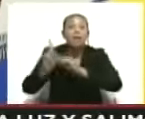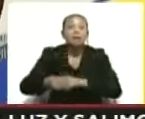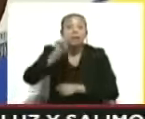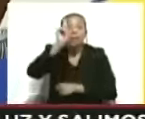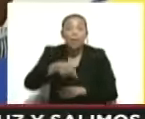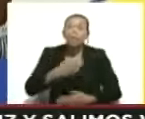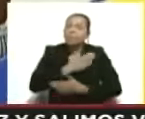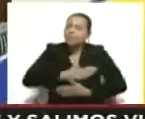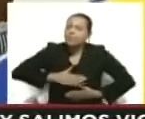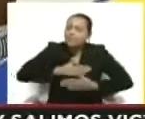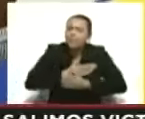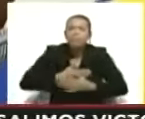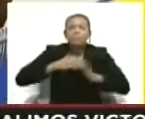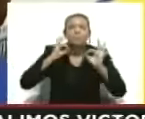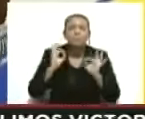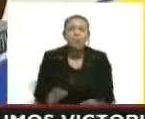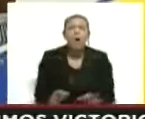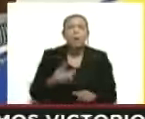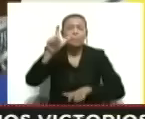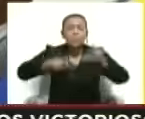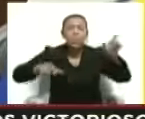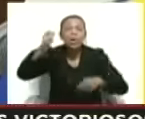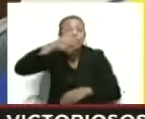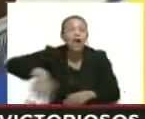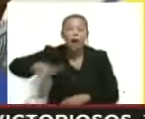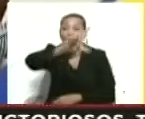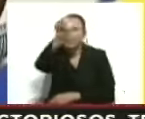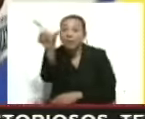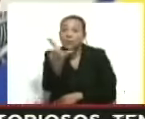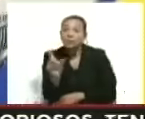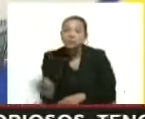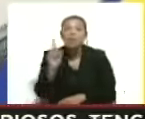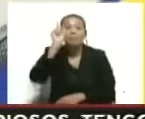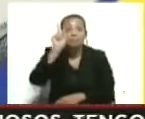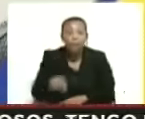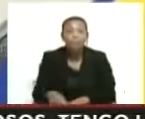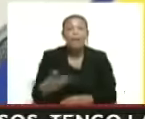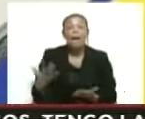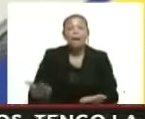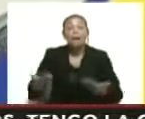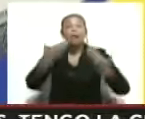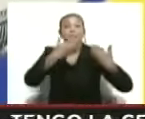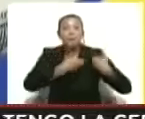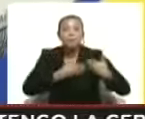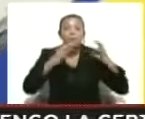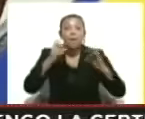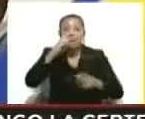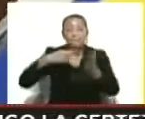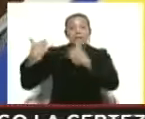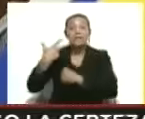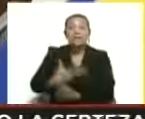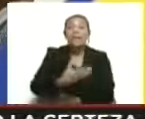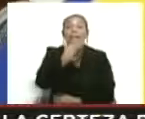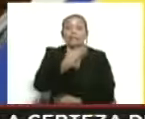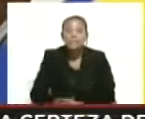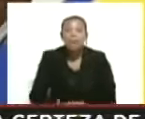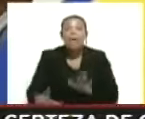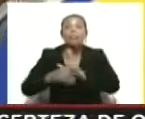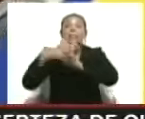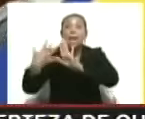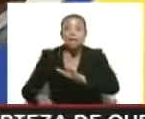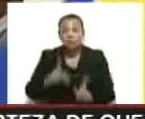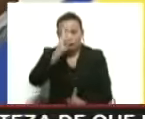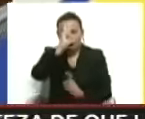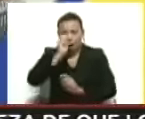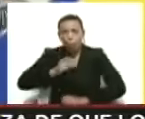a disfrutar el territorio de la Guayana Esequiba, que recibimos el pasado 3 de diciembre la